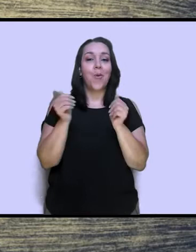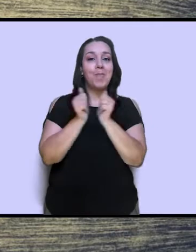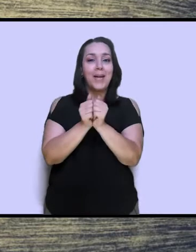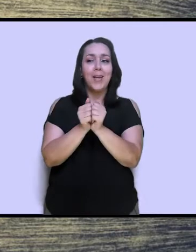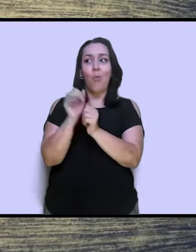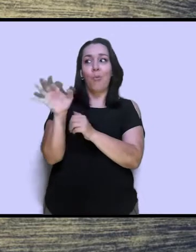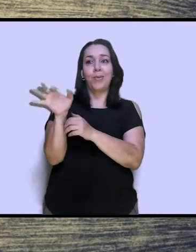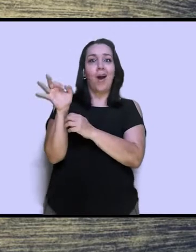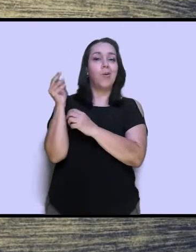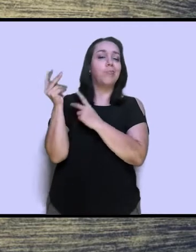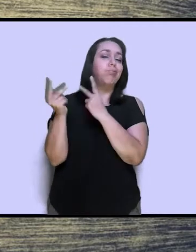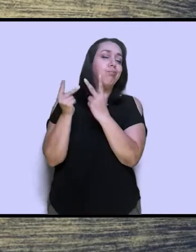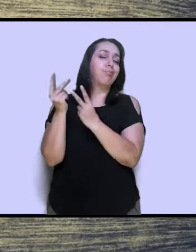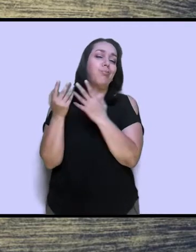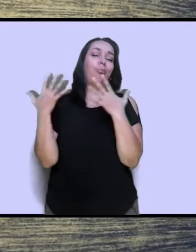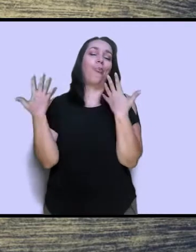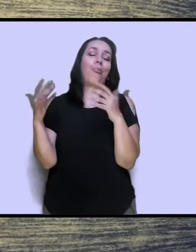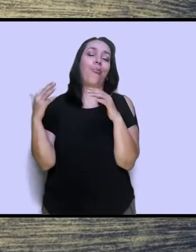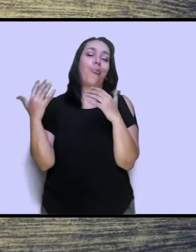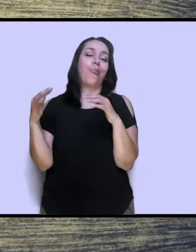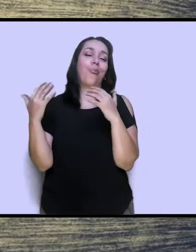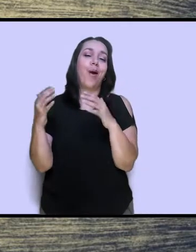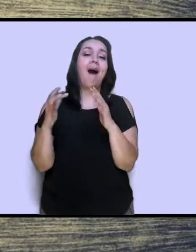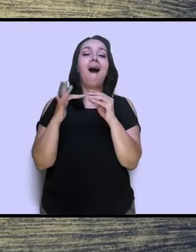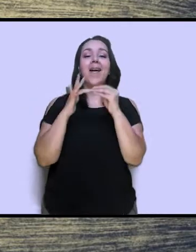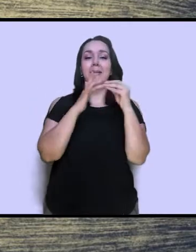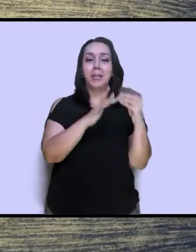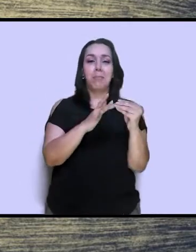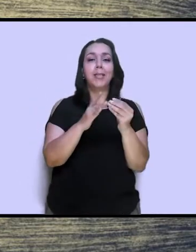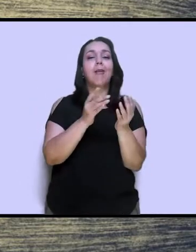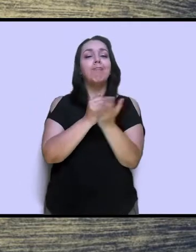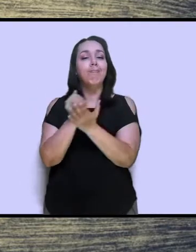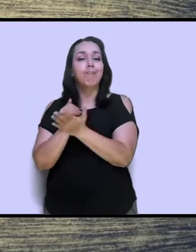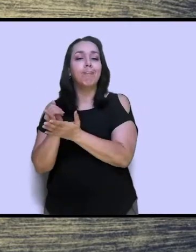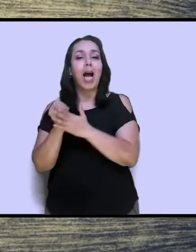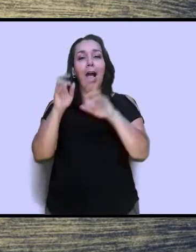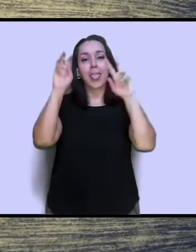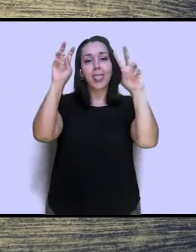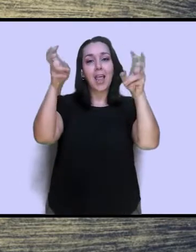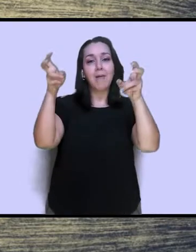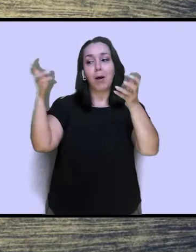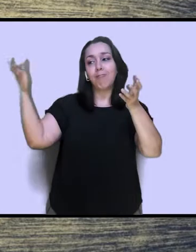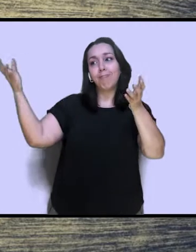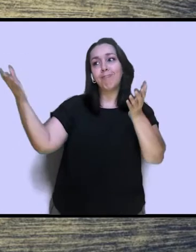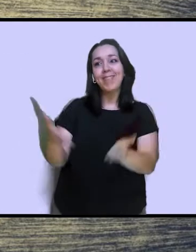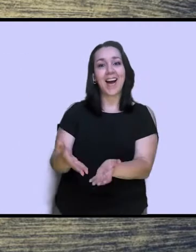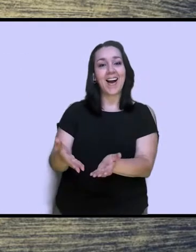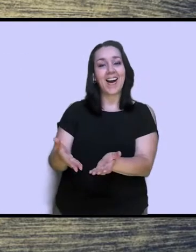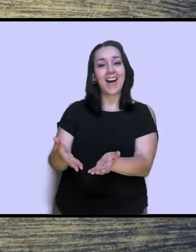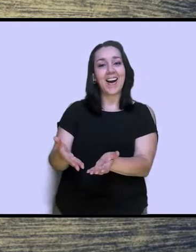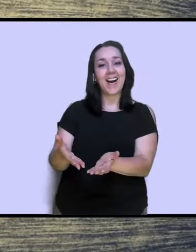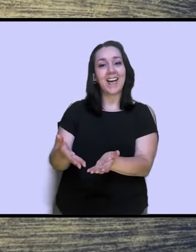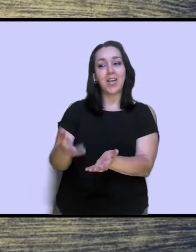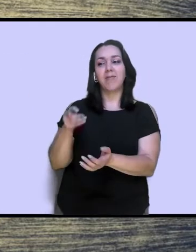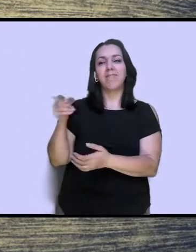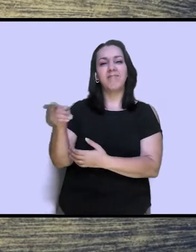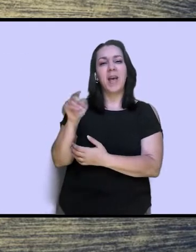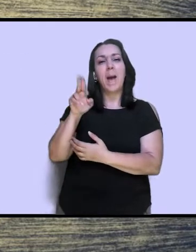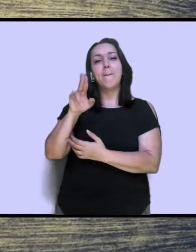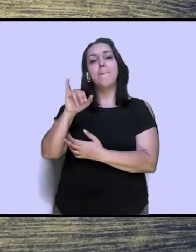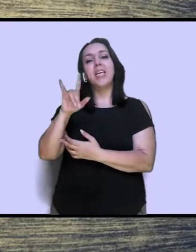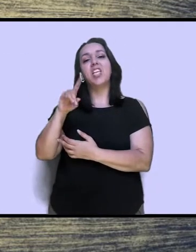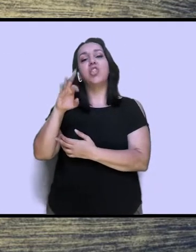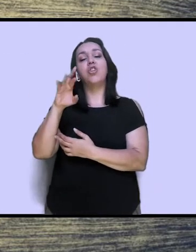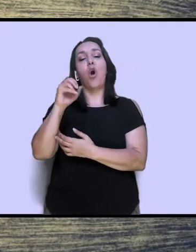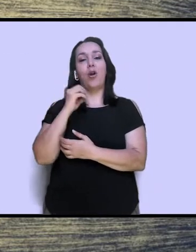muy especial que disertará del tema. Le damos una cordial bienvenida a don Víctor